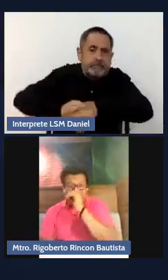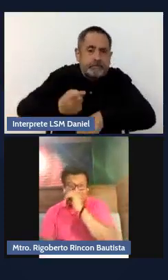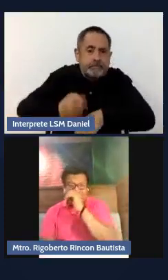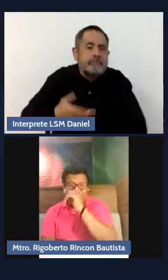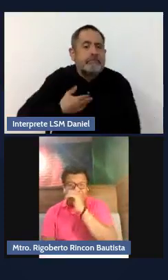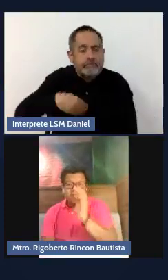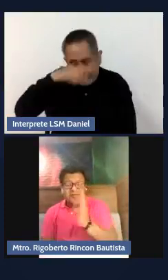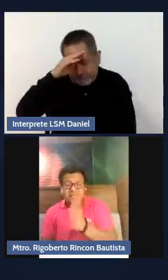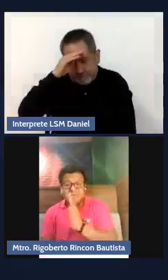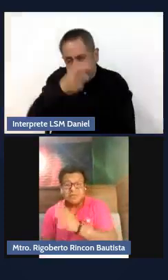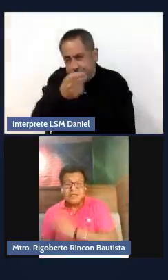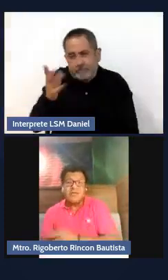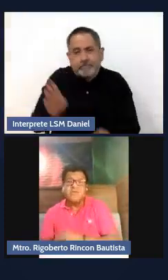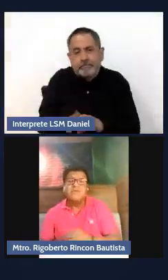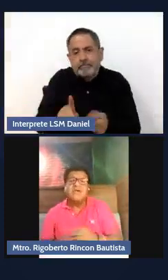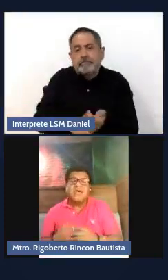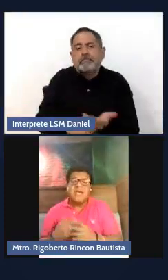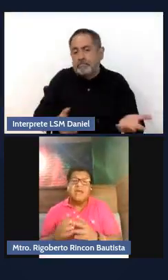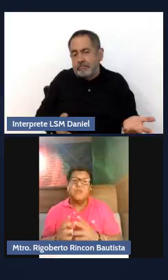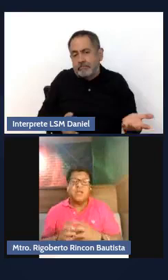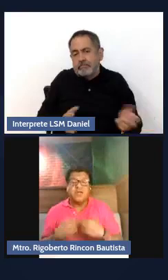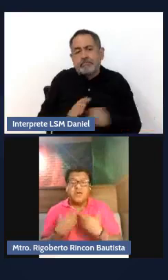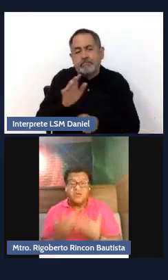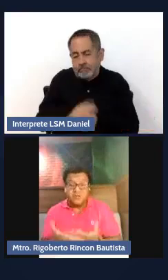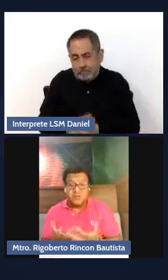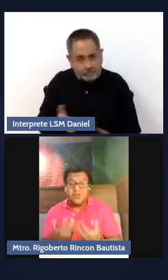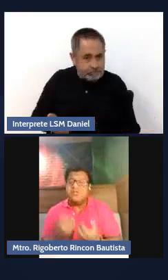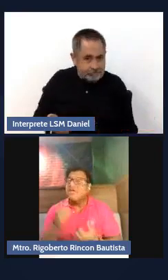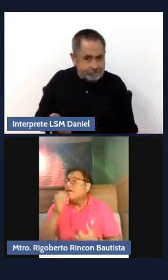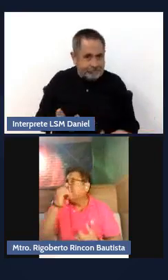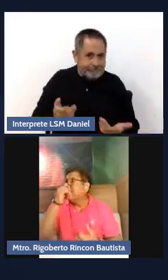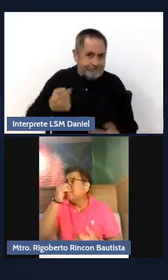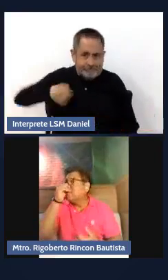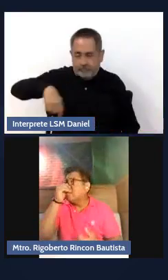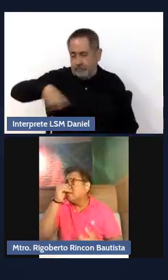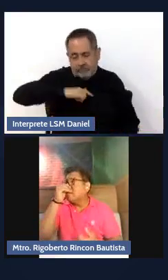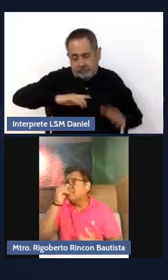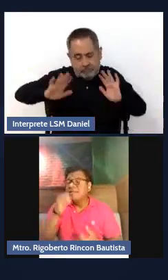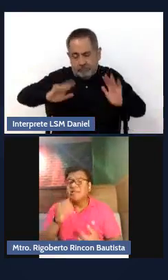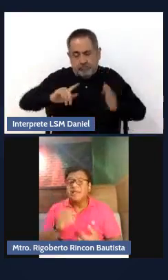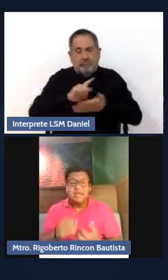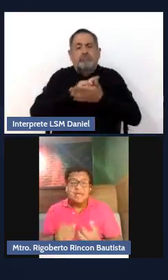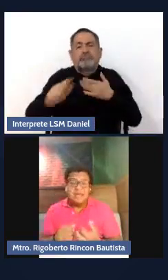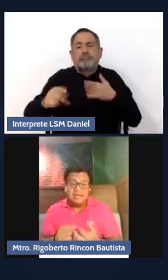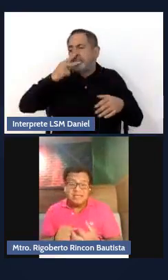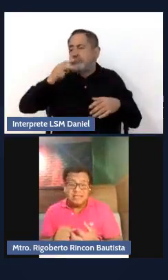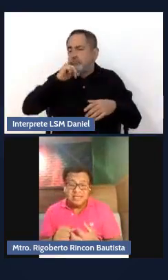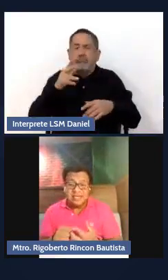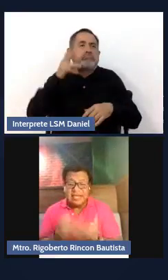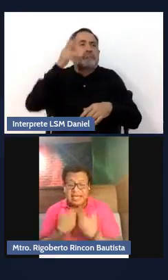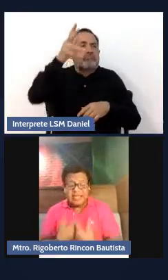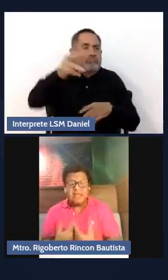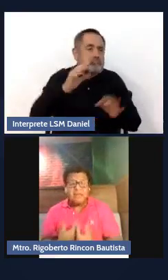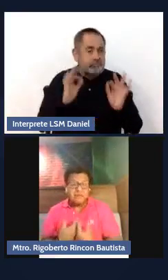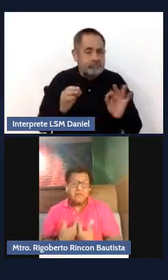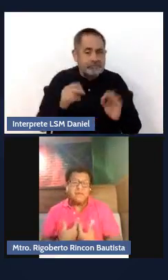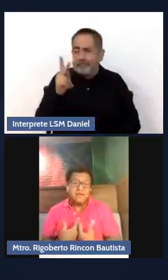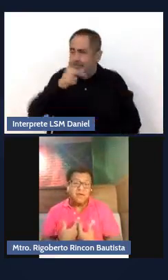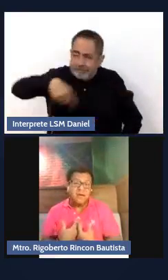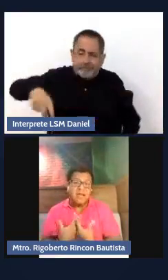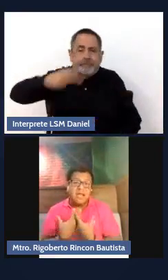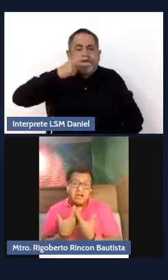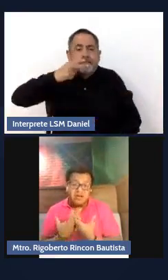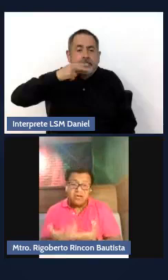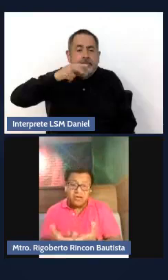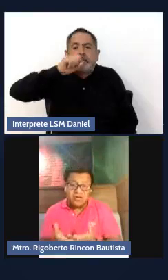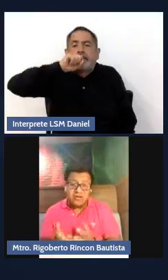estos tipos de humo en la cual nosotros estamos completamente inhalando, pero también igual